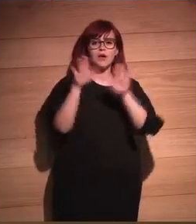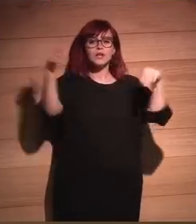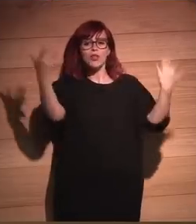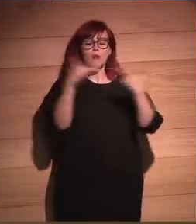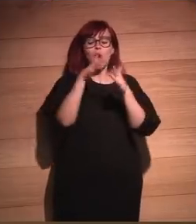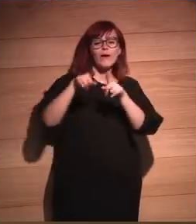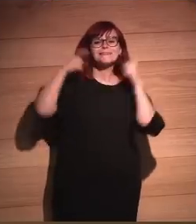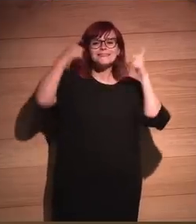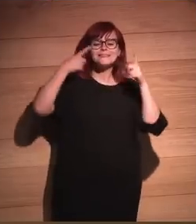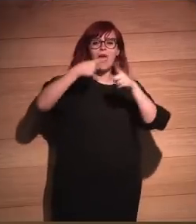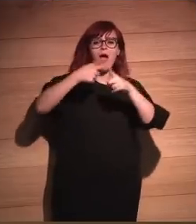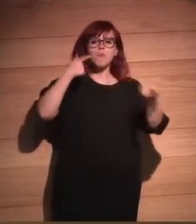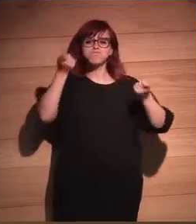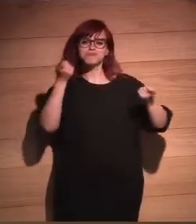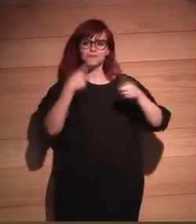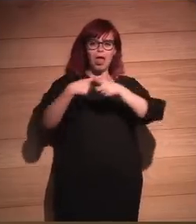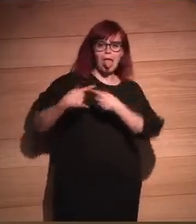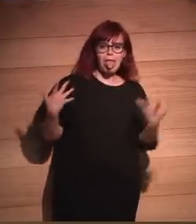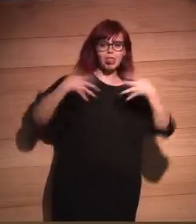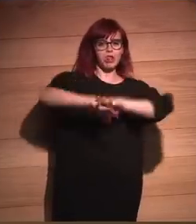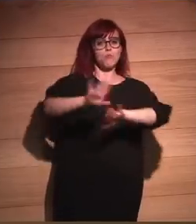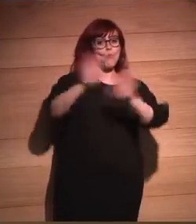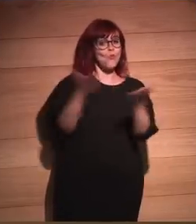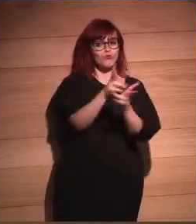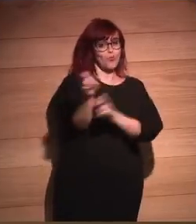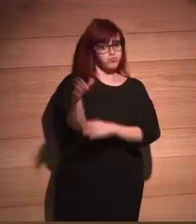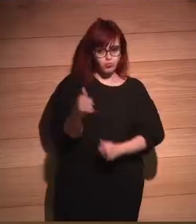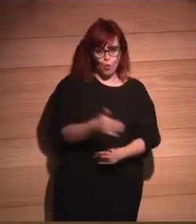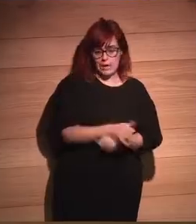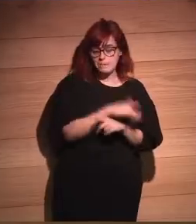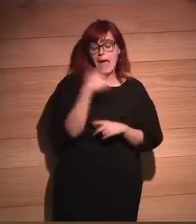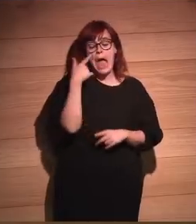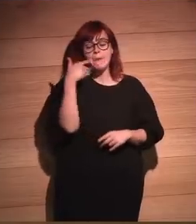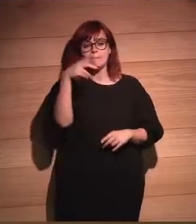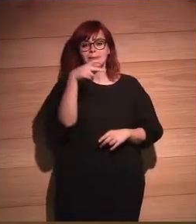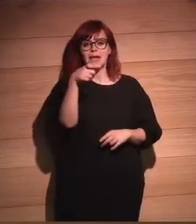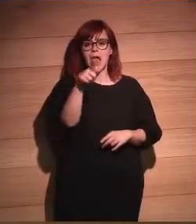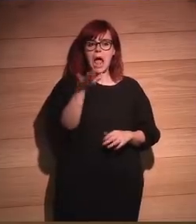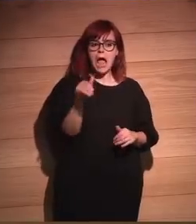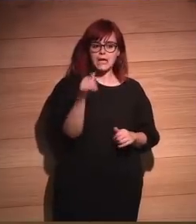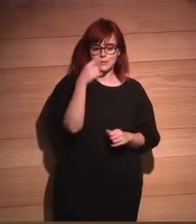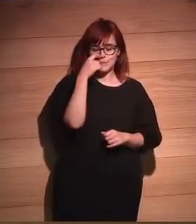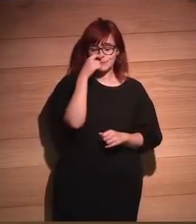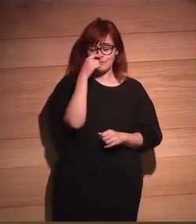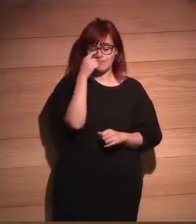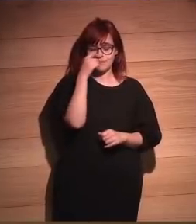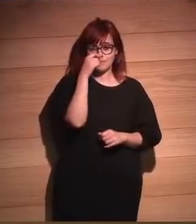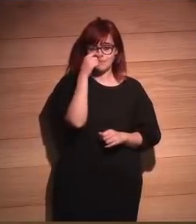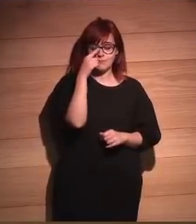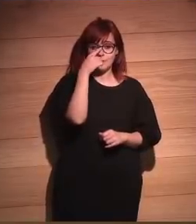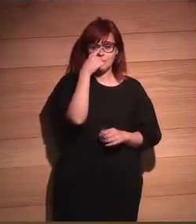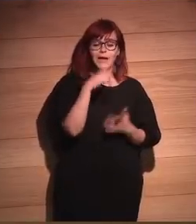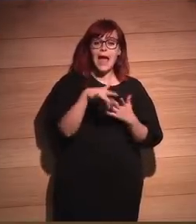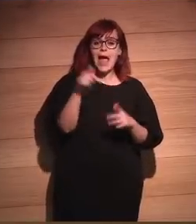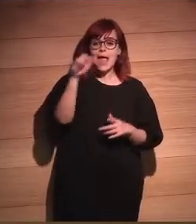capaces de armonizar este nuevo mundo. Miguel Ángel. Sí, Europa en este momento,